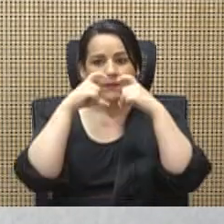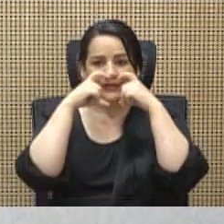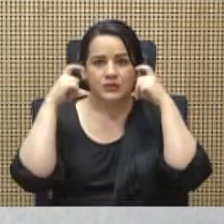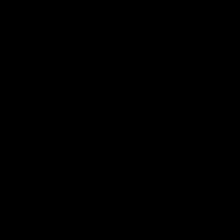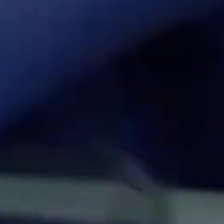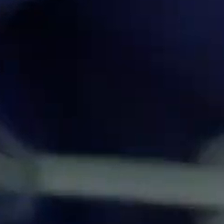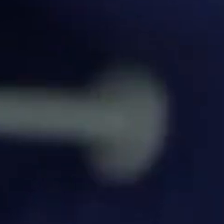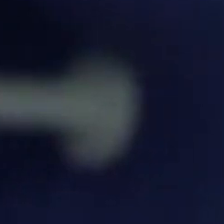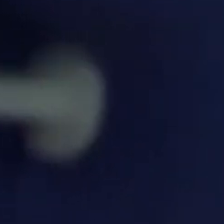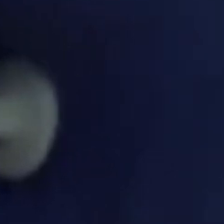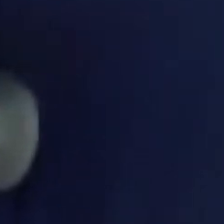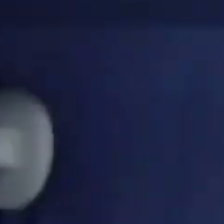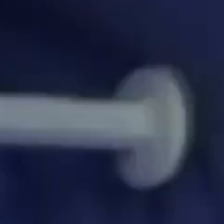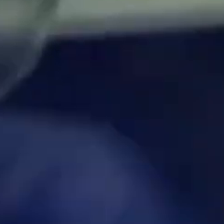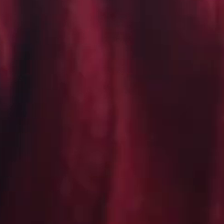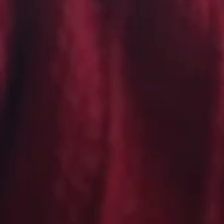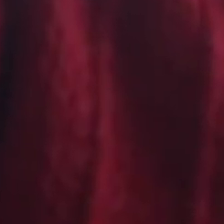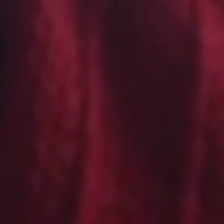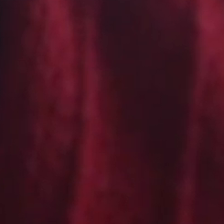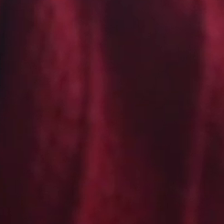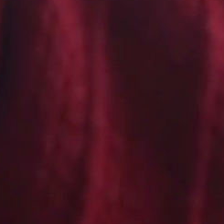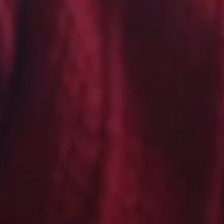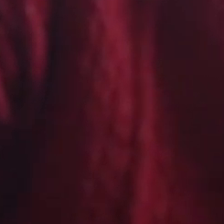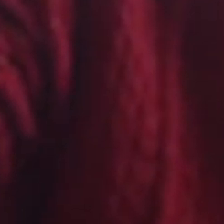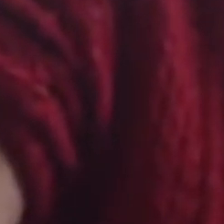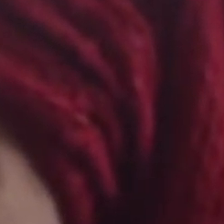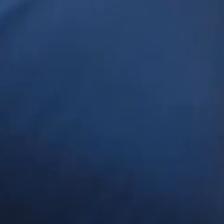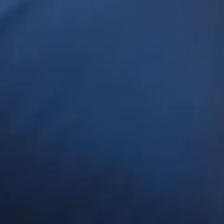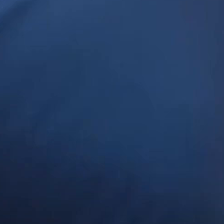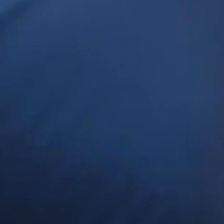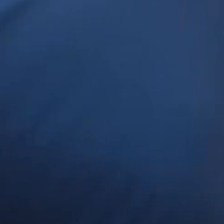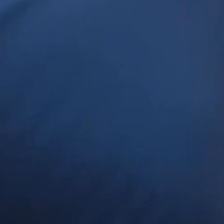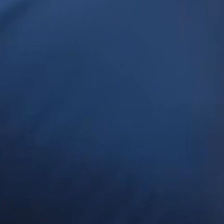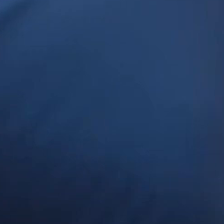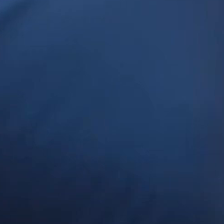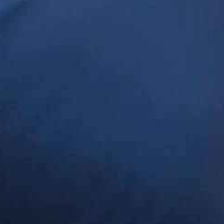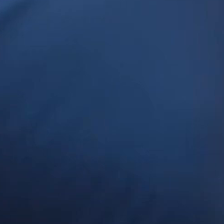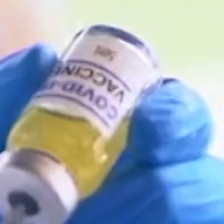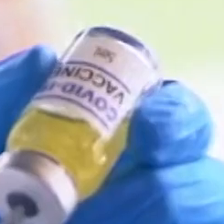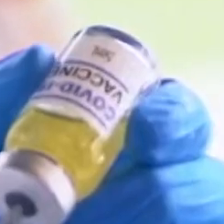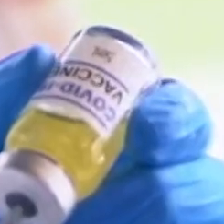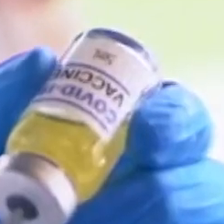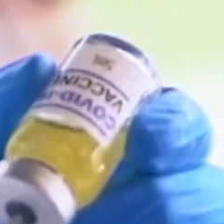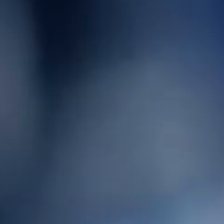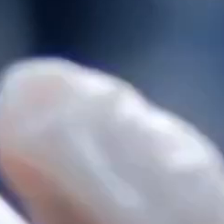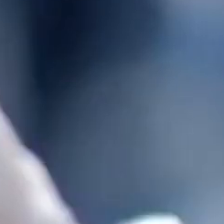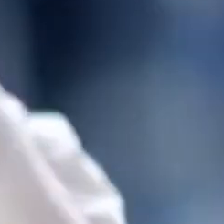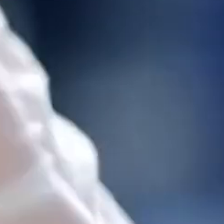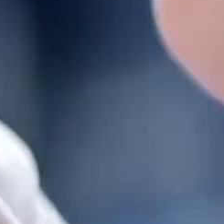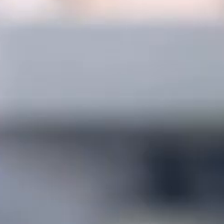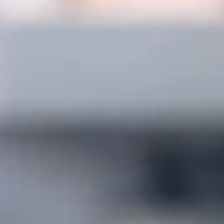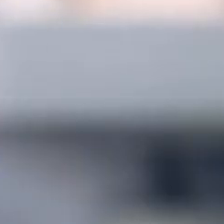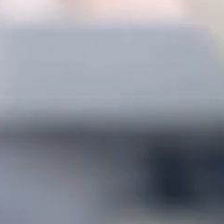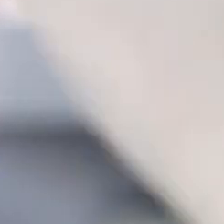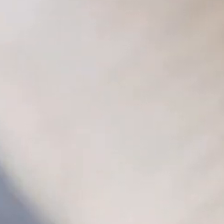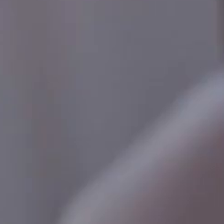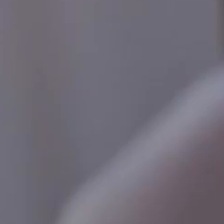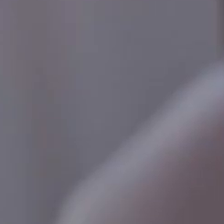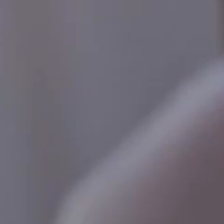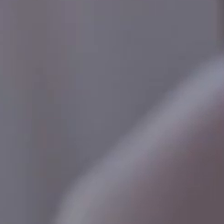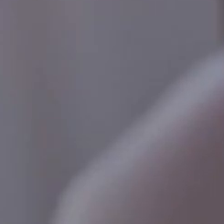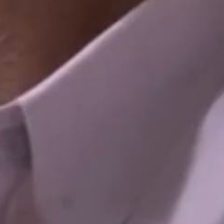la obligatoriedad. En su defensa, la jerarca resaltó que se deben atender las dudas de la población. Lamentó la falta